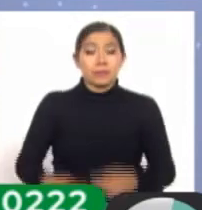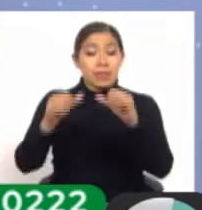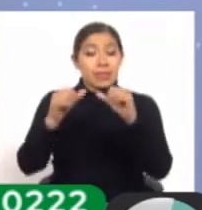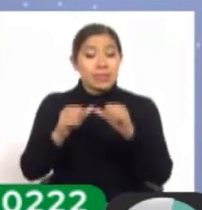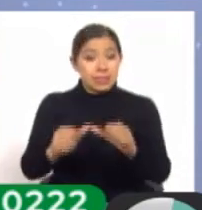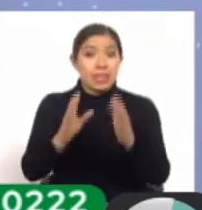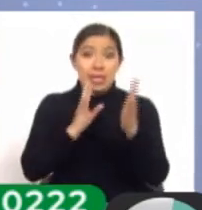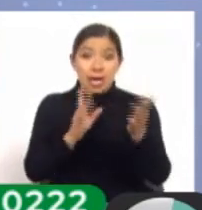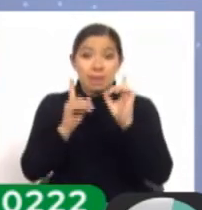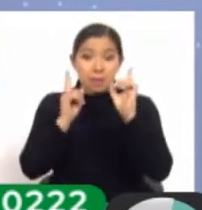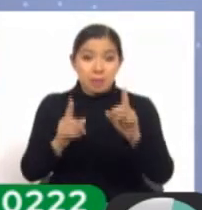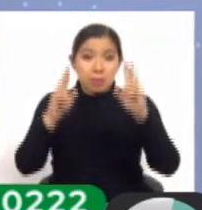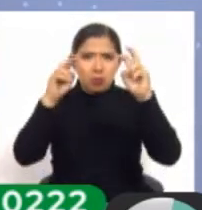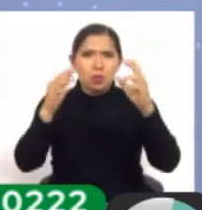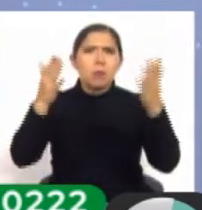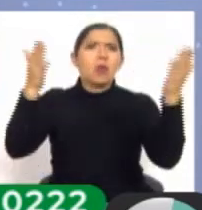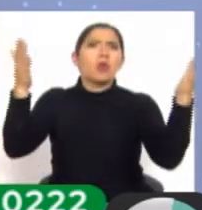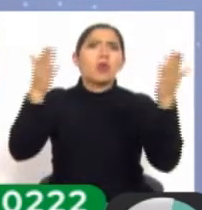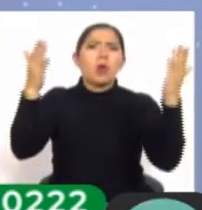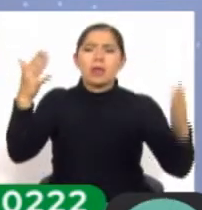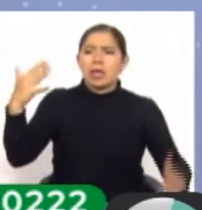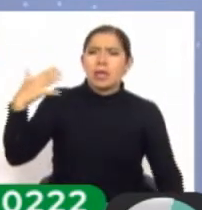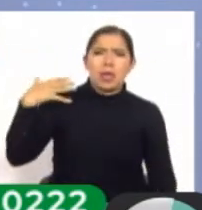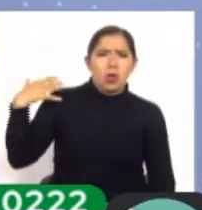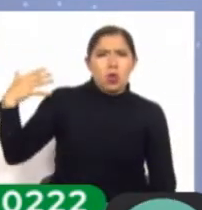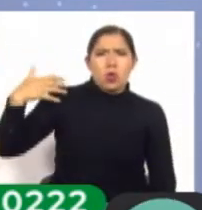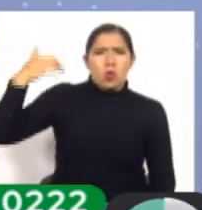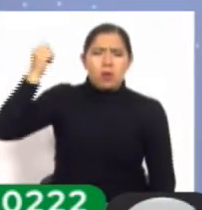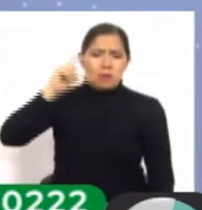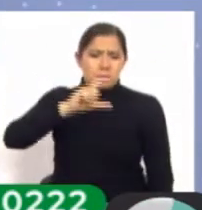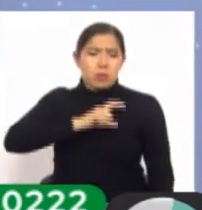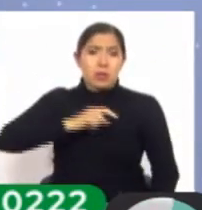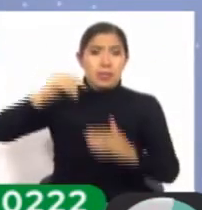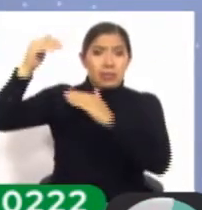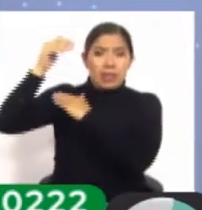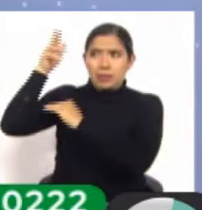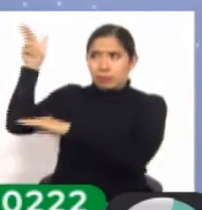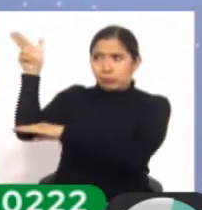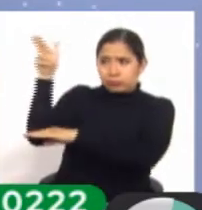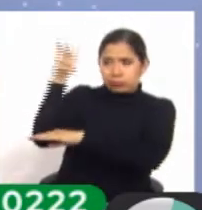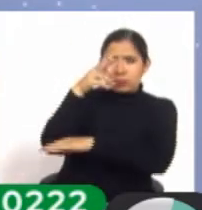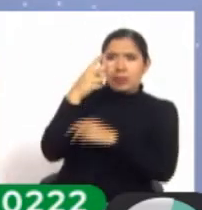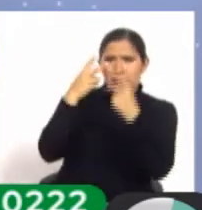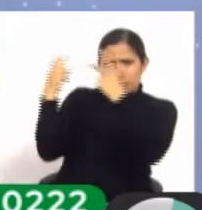Estamos hablando de este tema en vivo desde el Comando Departamental de la Policía en Santa Cruz. Alex Padilla.